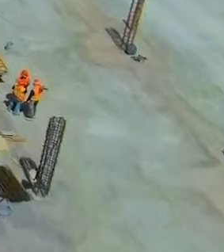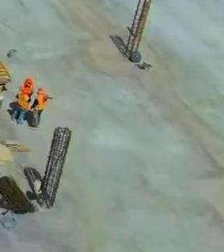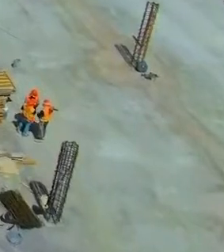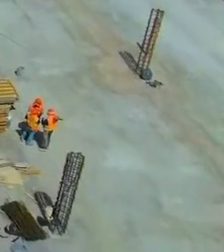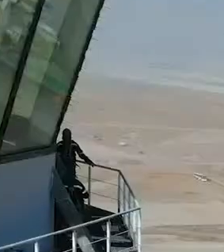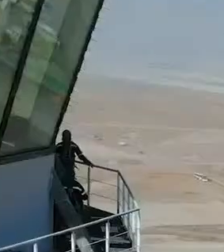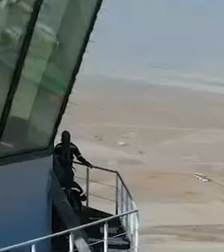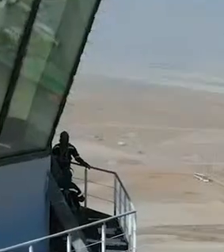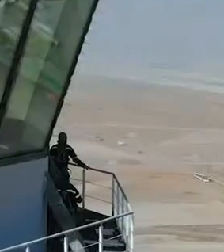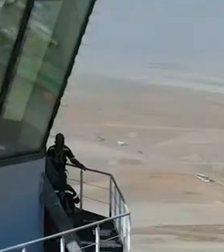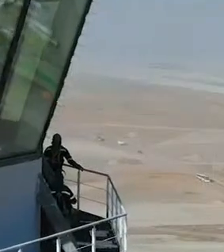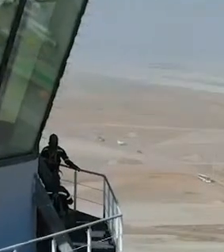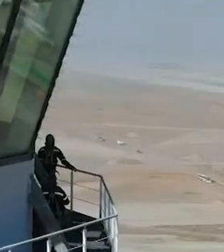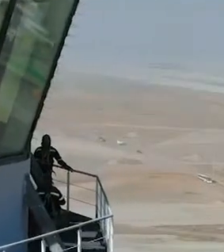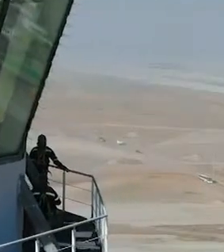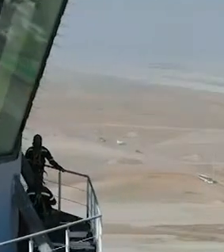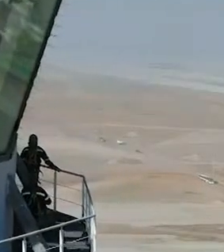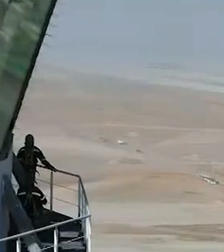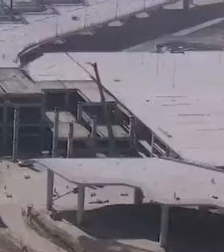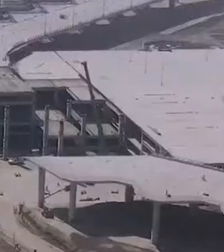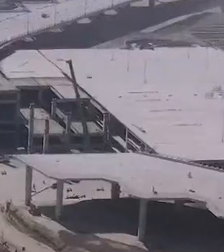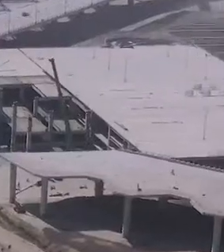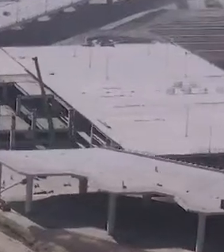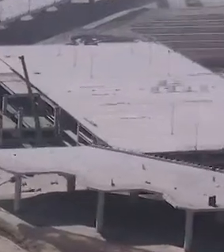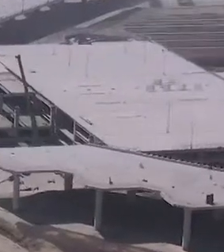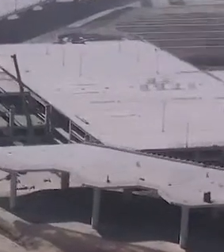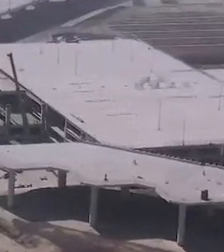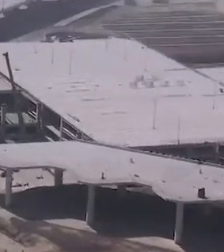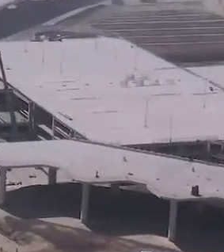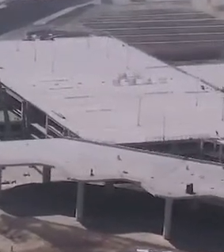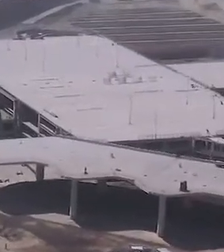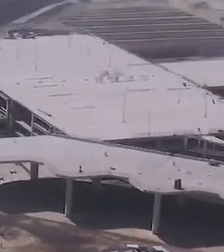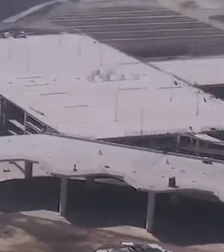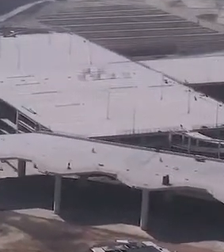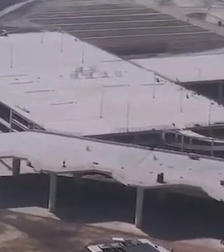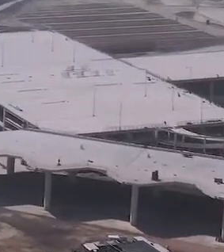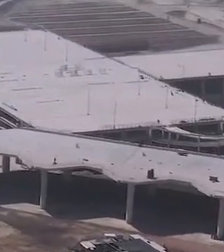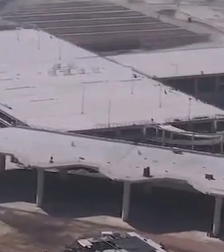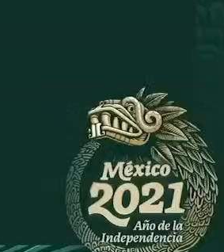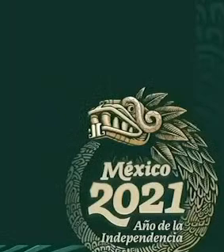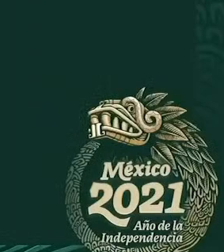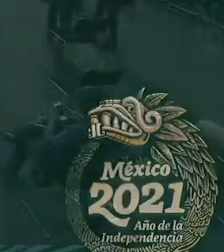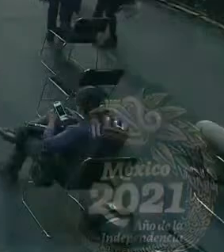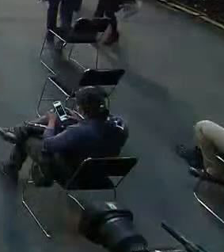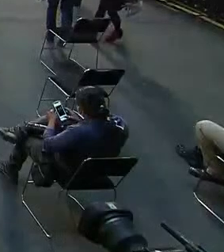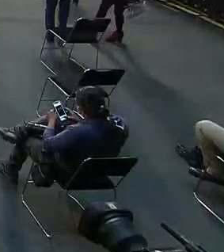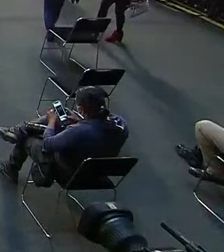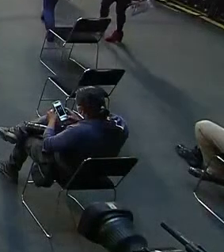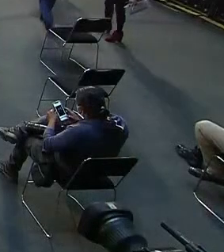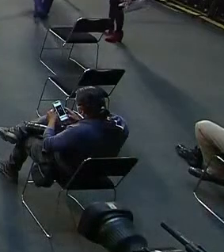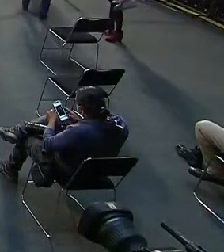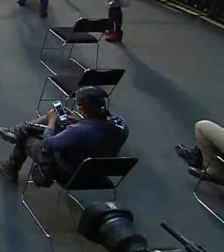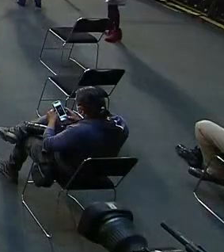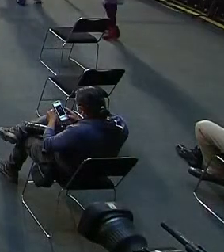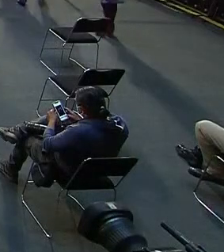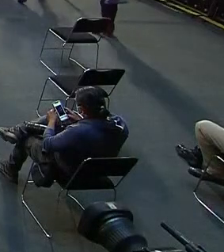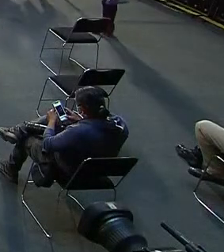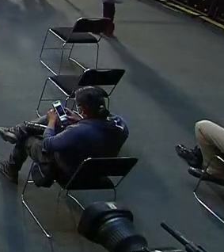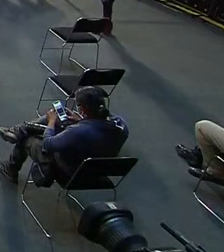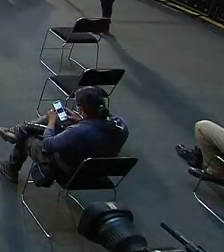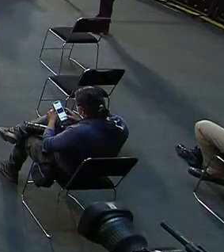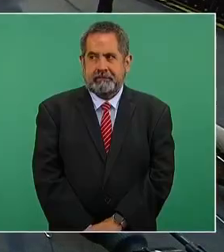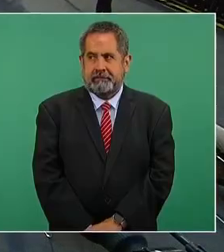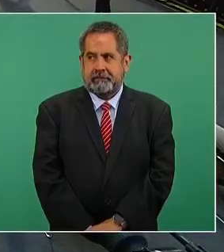33.167 empleos civiles. Faltan 357 días de construcción. Gobierno de